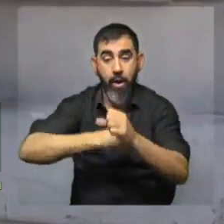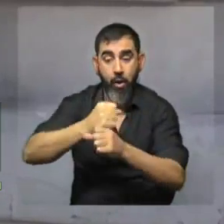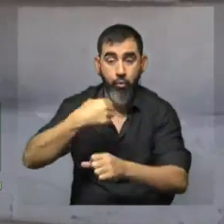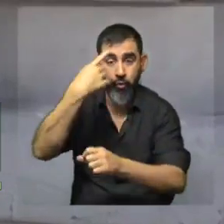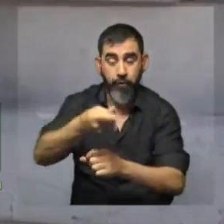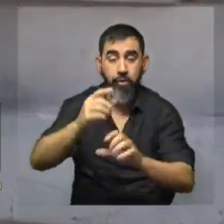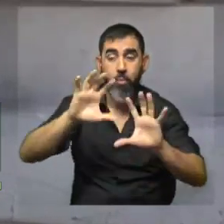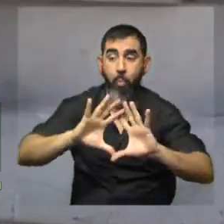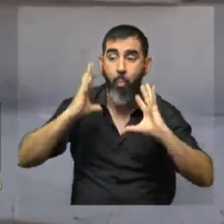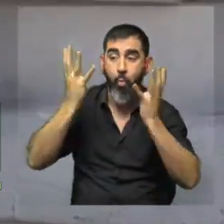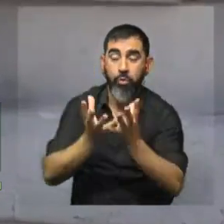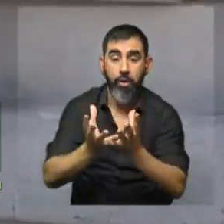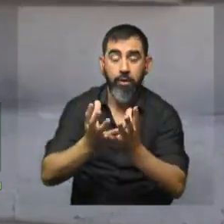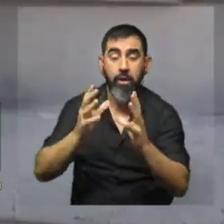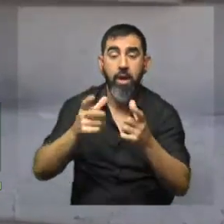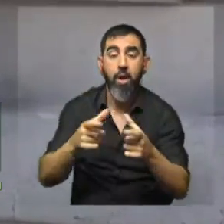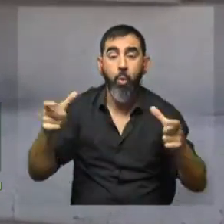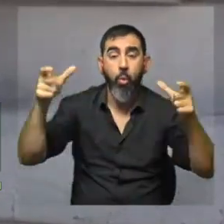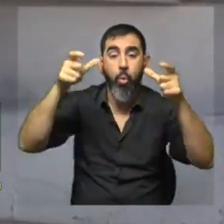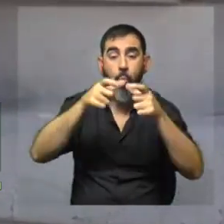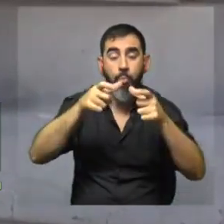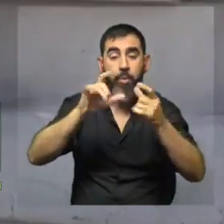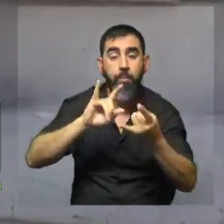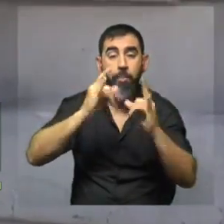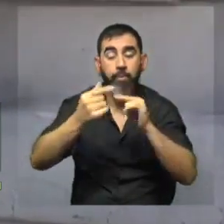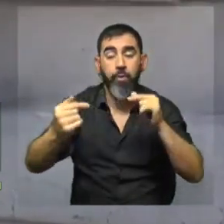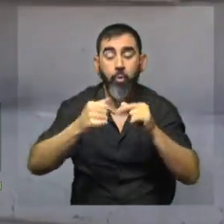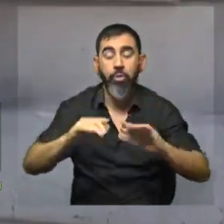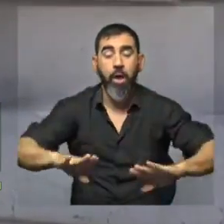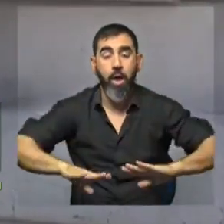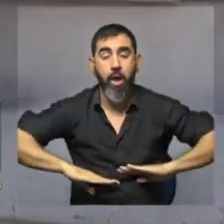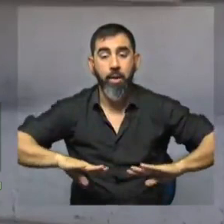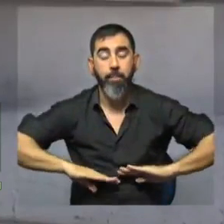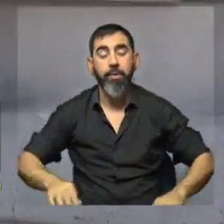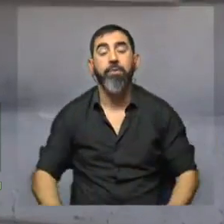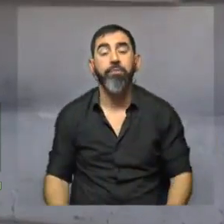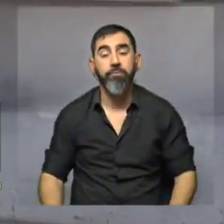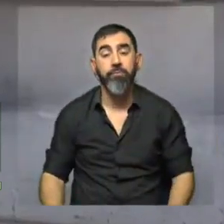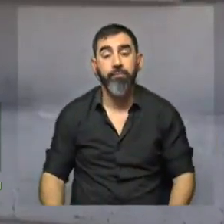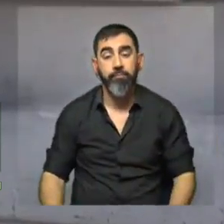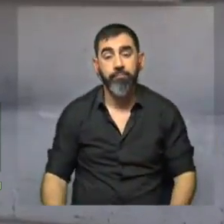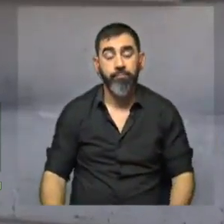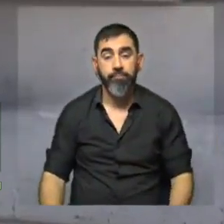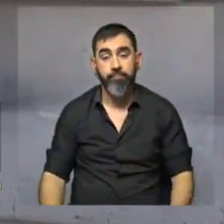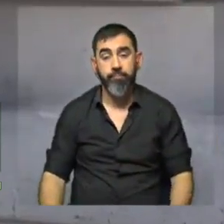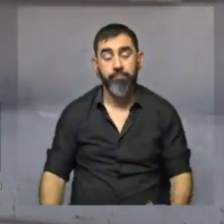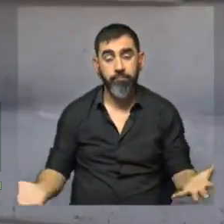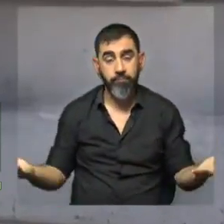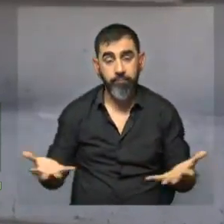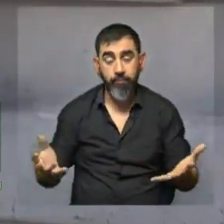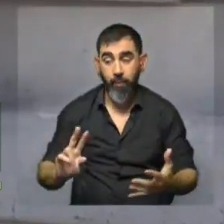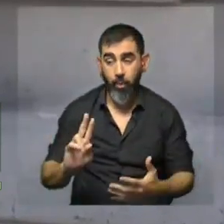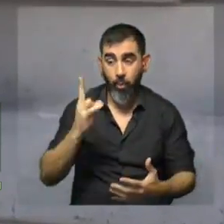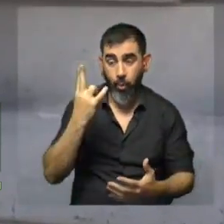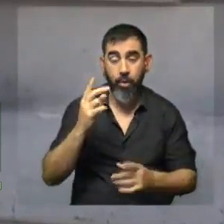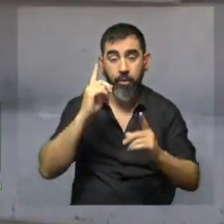sede mundial de la cumbre parlamentaria contra el hambre y la malnutrición. Entonces hoy día ando en Uruguay, así